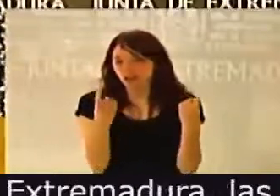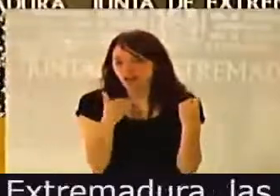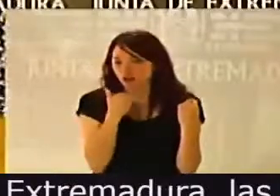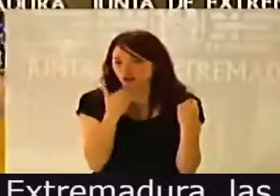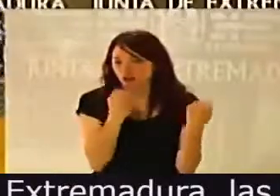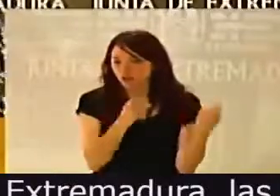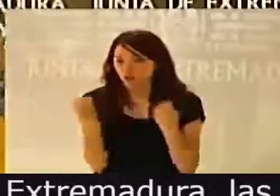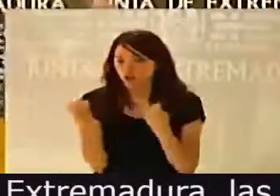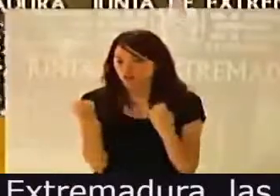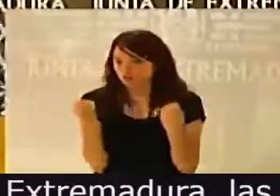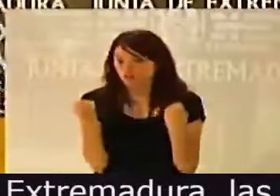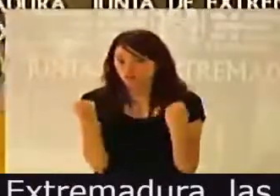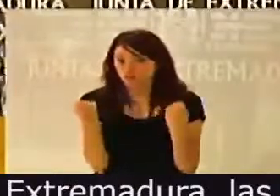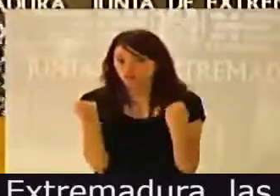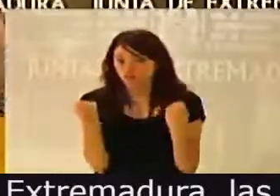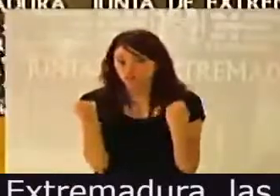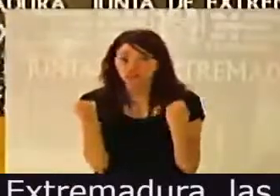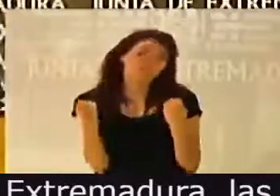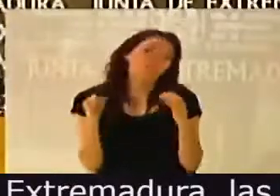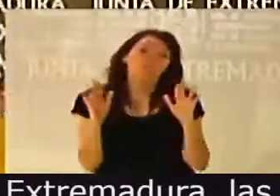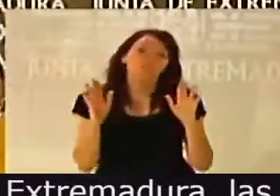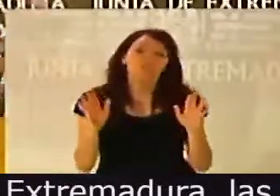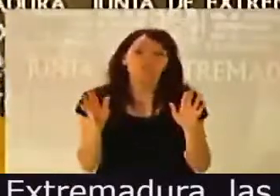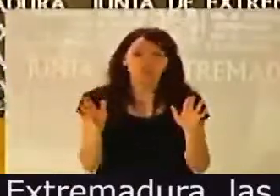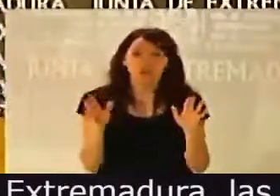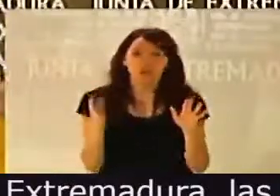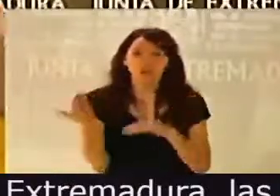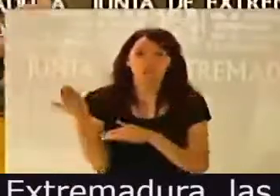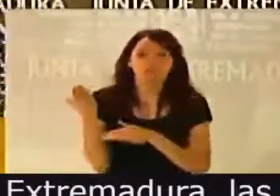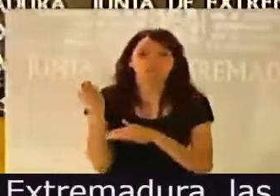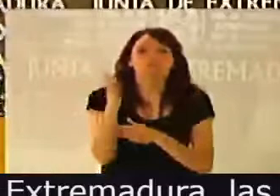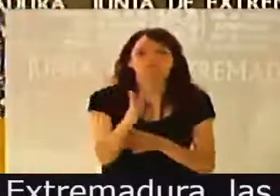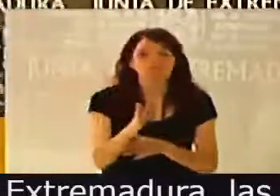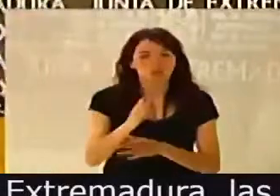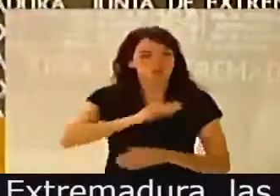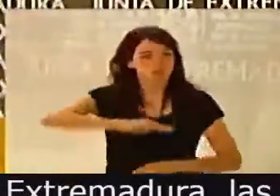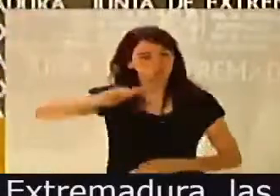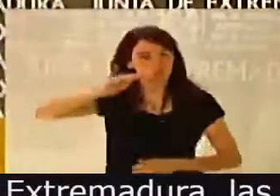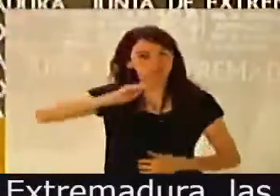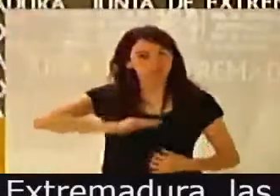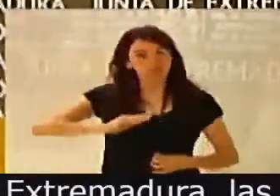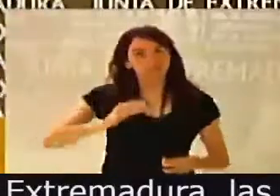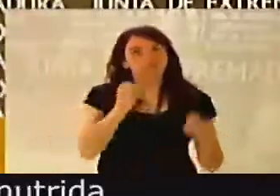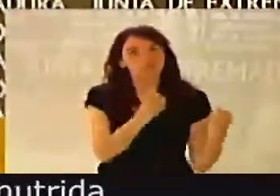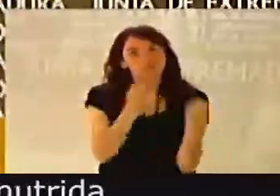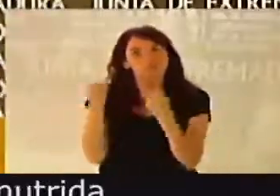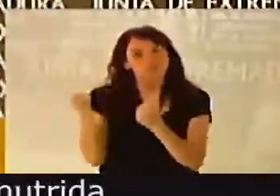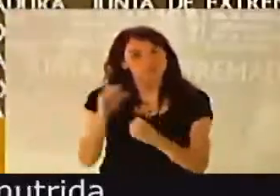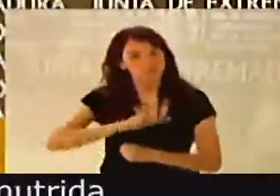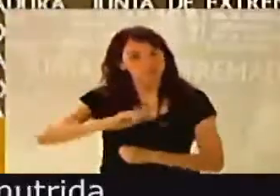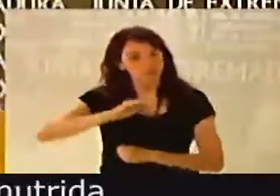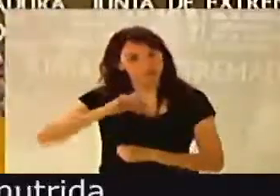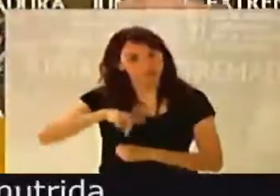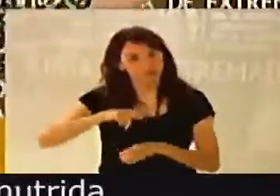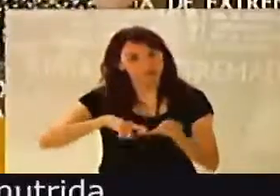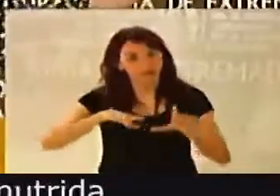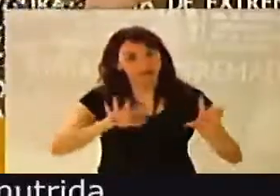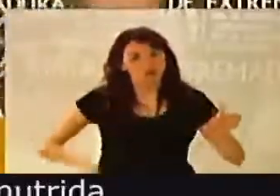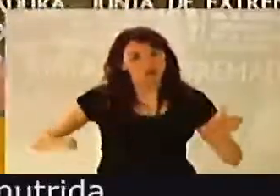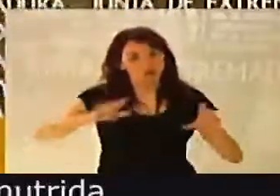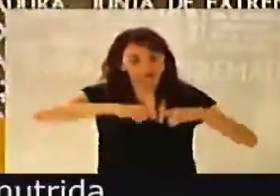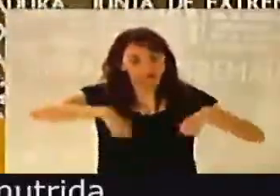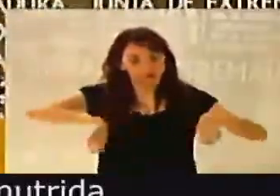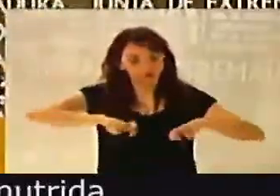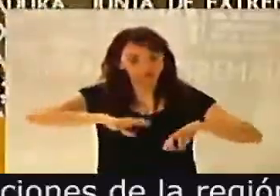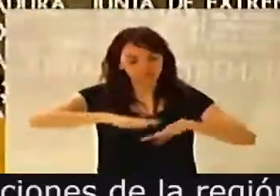quiero decirles que hay una nutrida representación de distintos organismos e instituciones de la región para que la